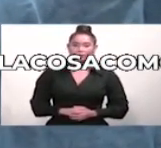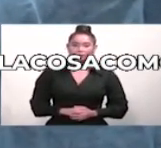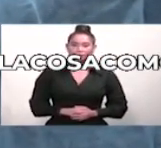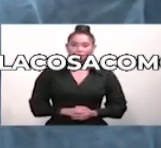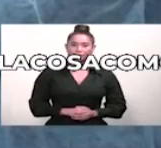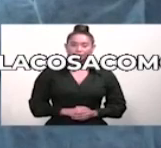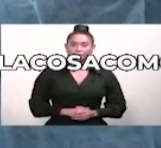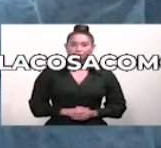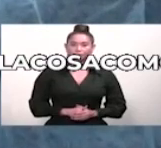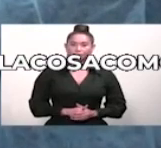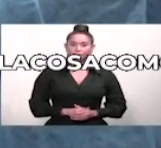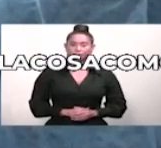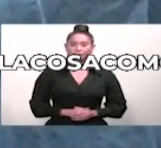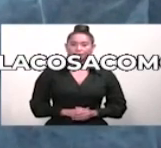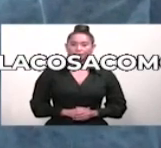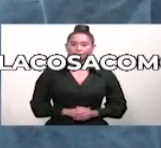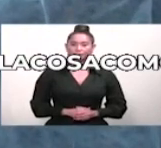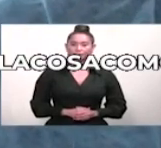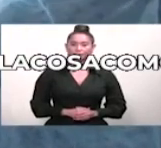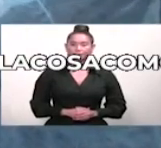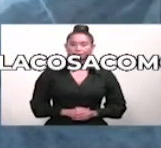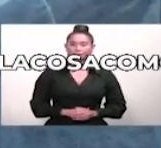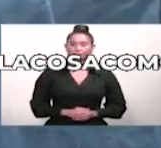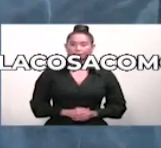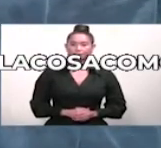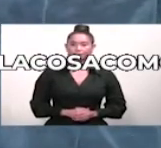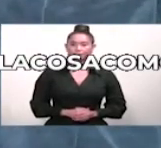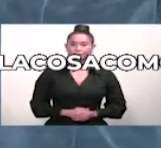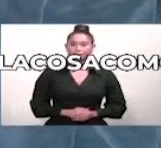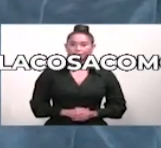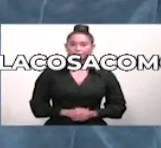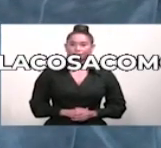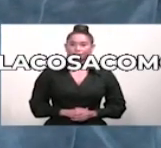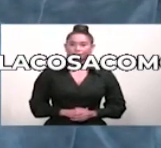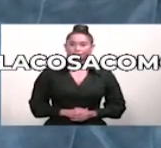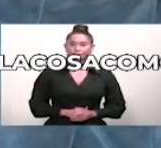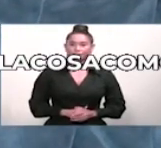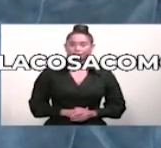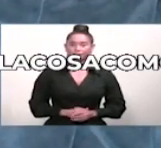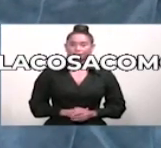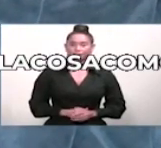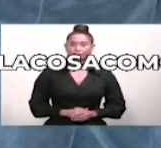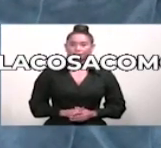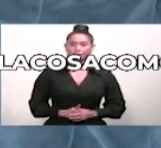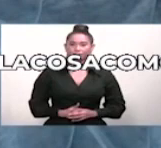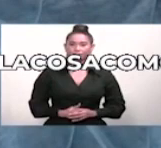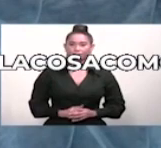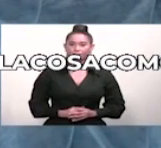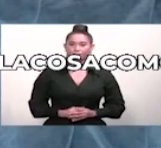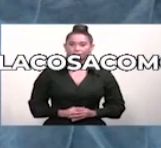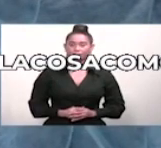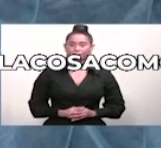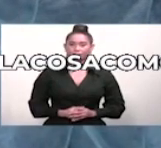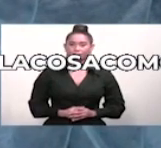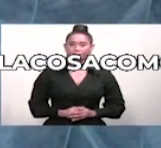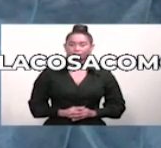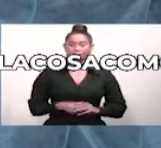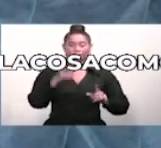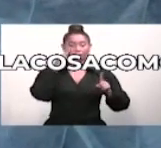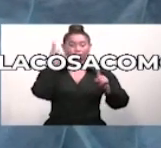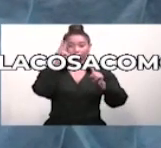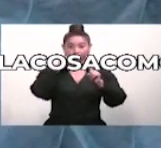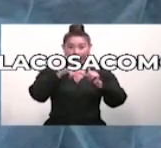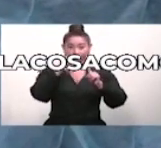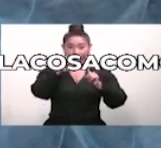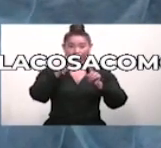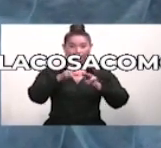Bueno, ayer fue oficialmente anunciado el plan de vacunación y nosotros estuvimos aquí, estuvimos conversando con la doctora Karen Tamariz sobre los